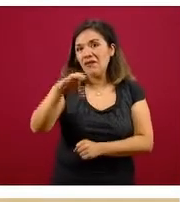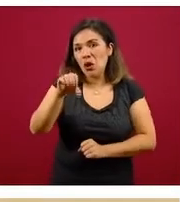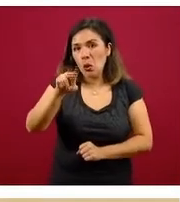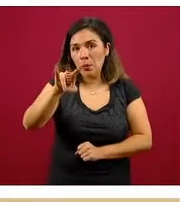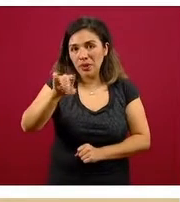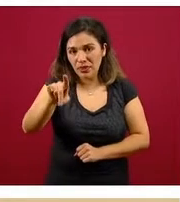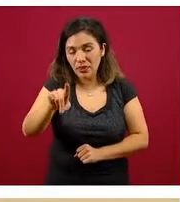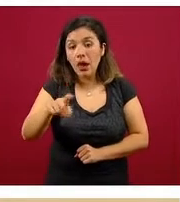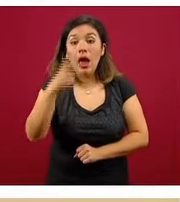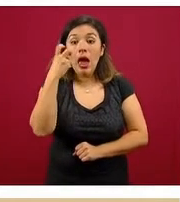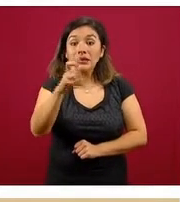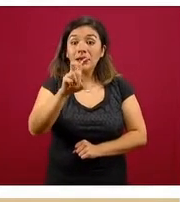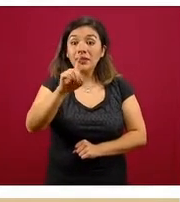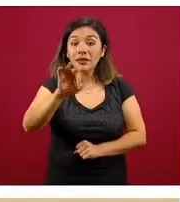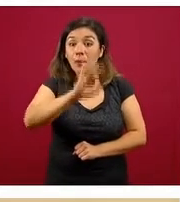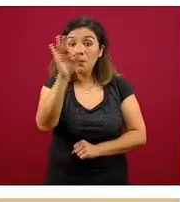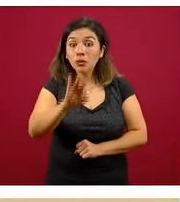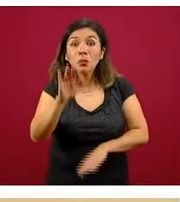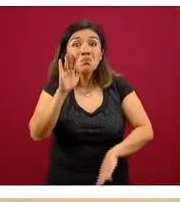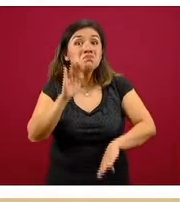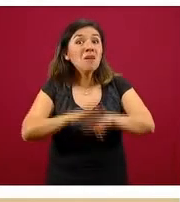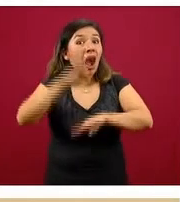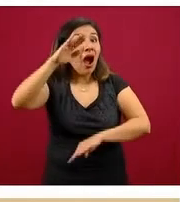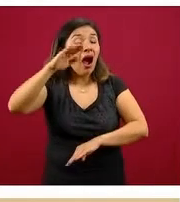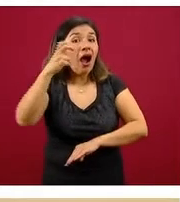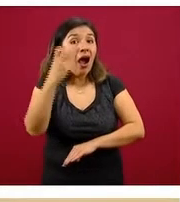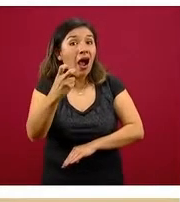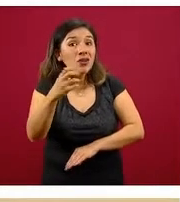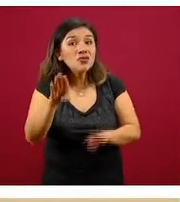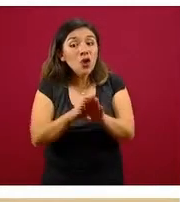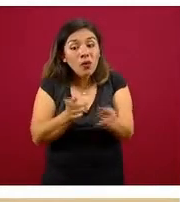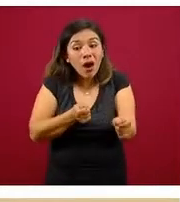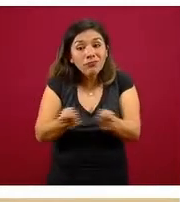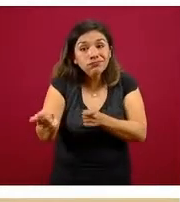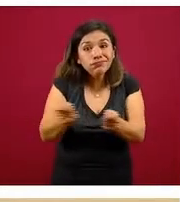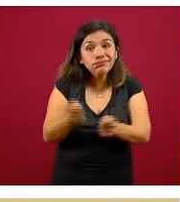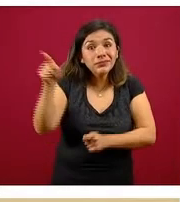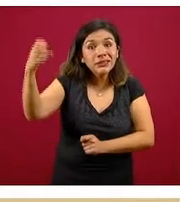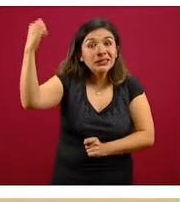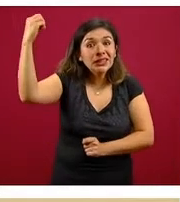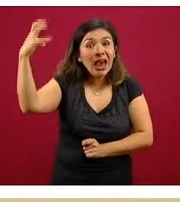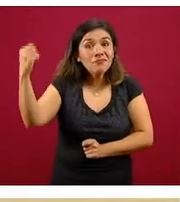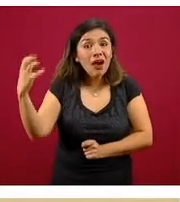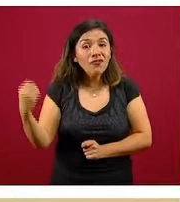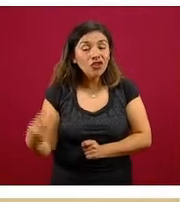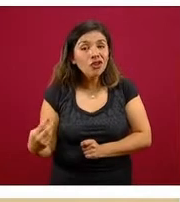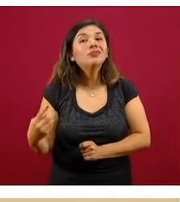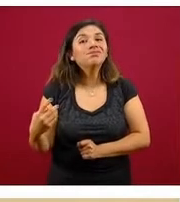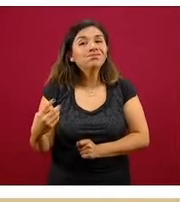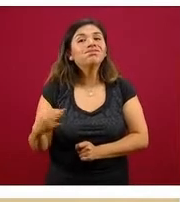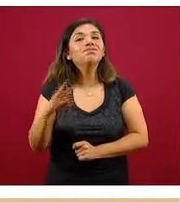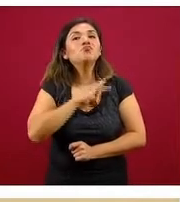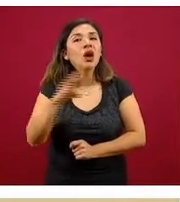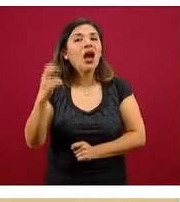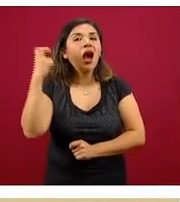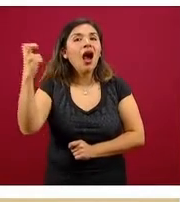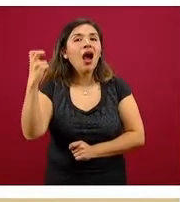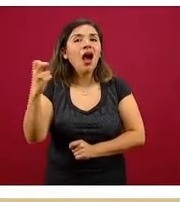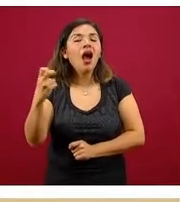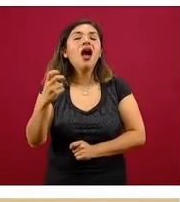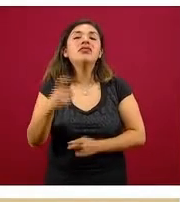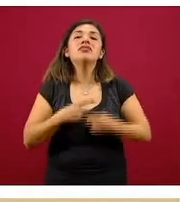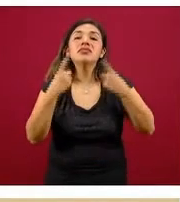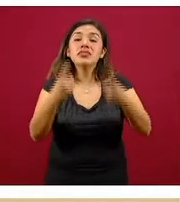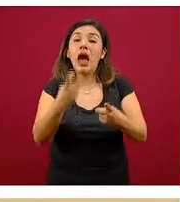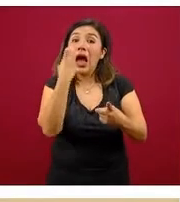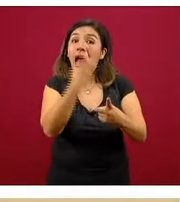COVID. Cuando este 30% es rebasado, para efectos del indicador del semáforo de riesgo COVID, este semáforo le